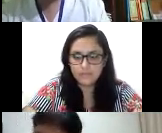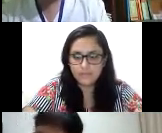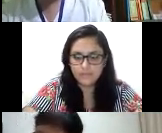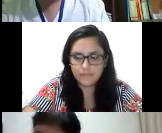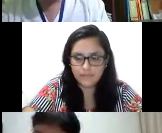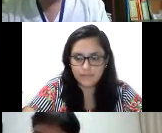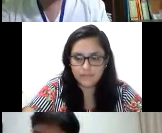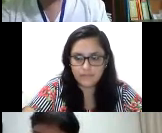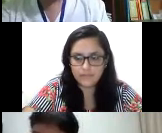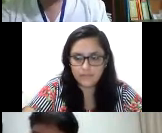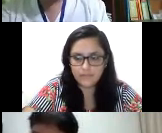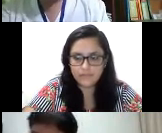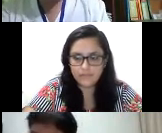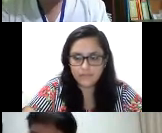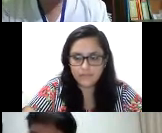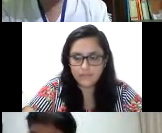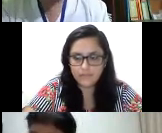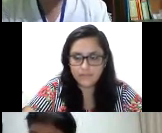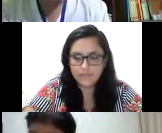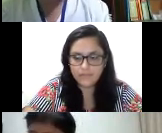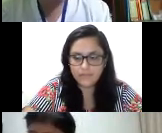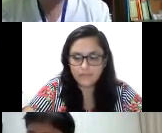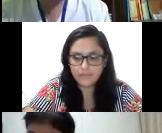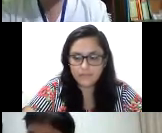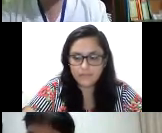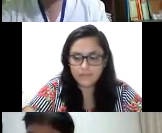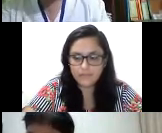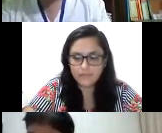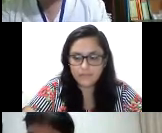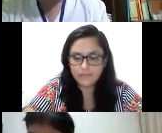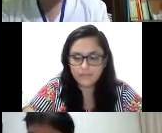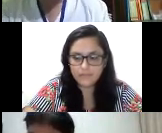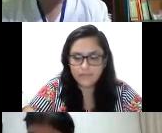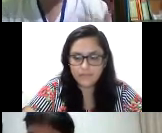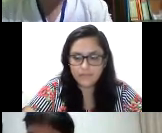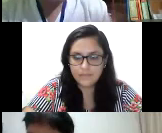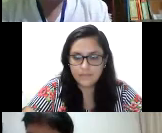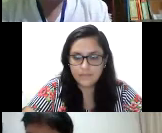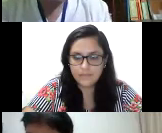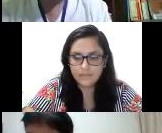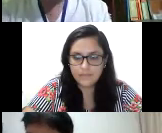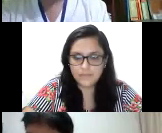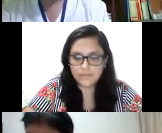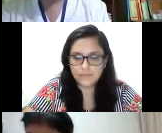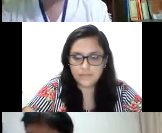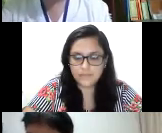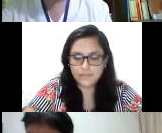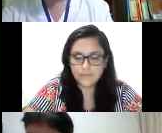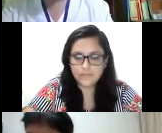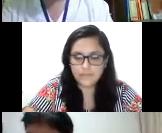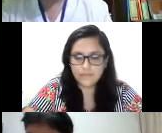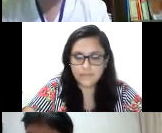requiere que el paciente también tenga ímpetu, esté muy animado, es necesario pues como parte del terapeuta guiarlo adecuadamente.